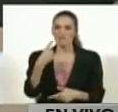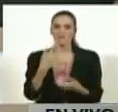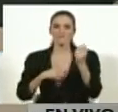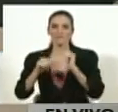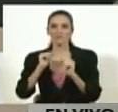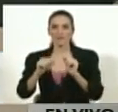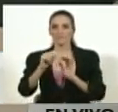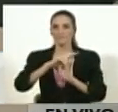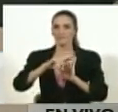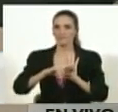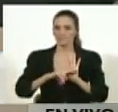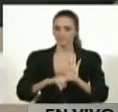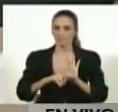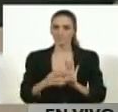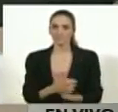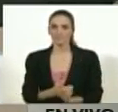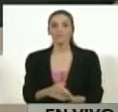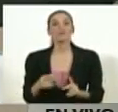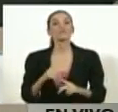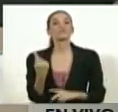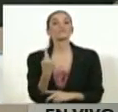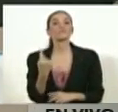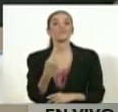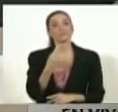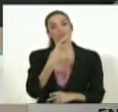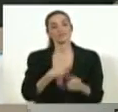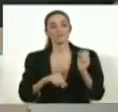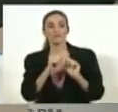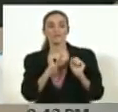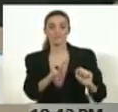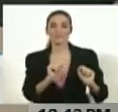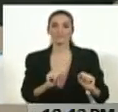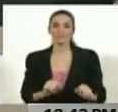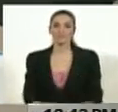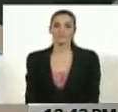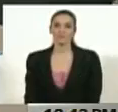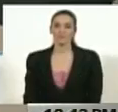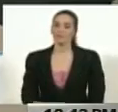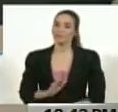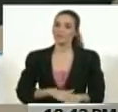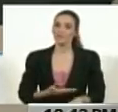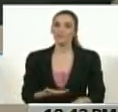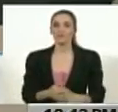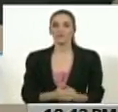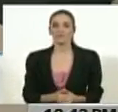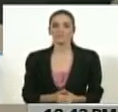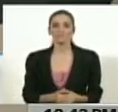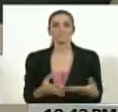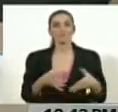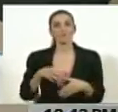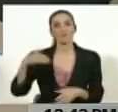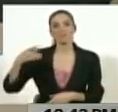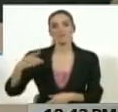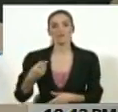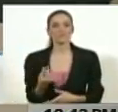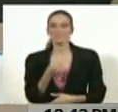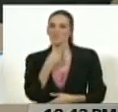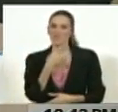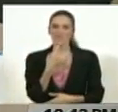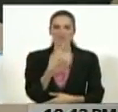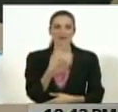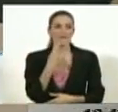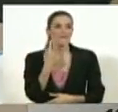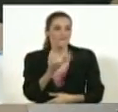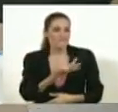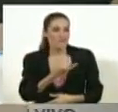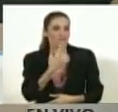de sus principios pero no solamente ejercimos defensa de los principio porque por lo visto estos sectores de la derecha como no les gusta que les digan la verdad